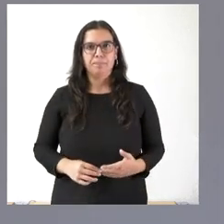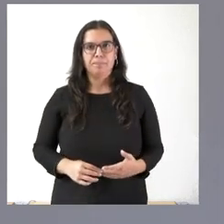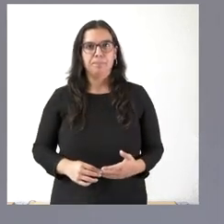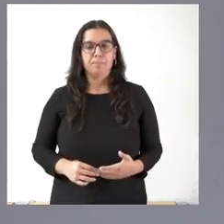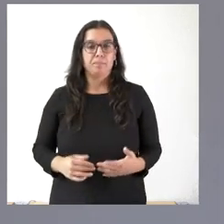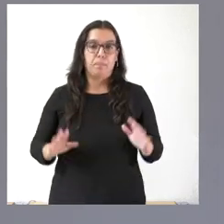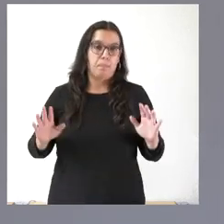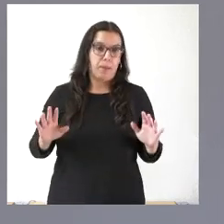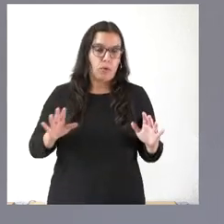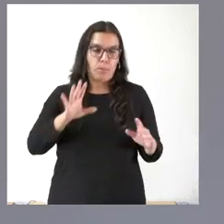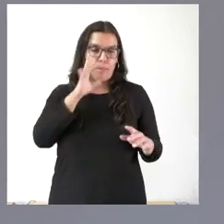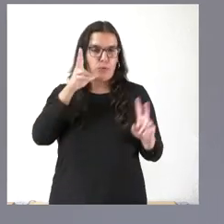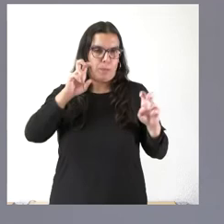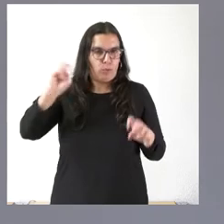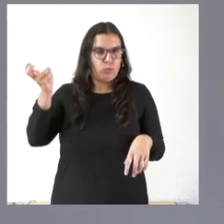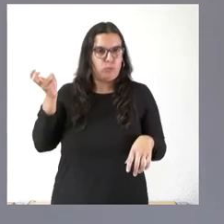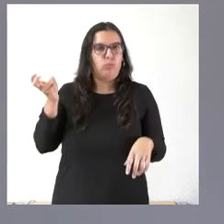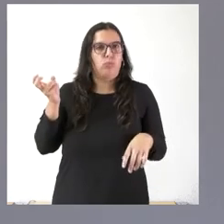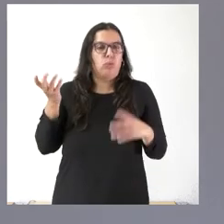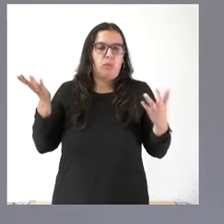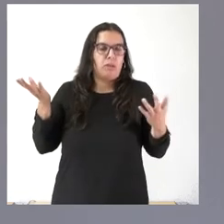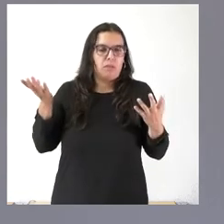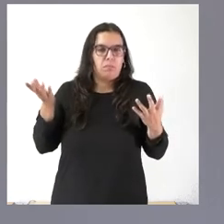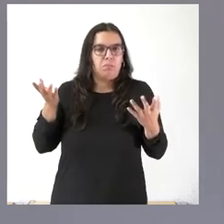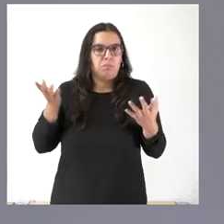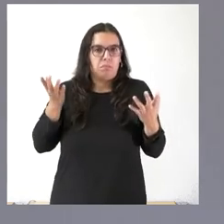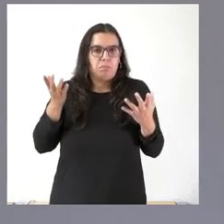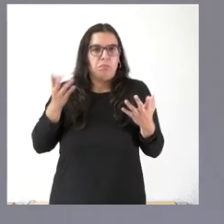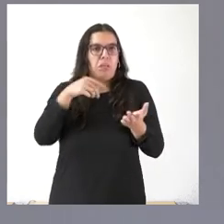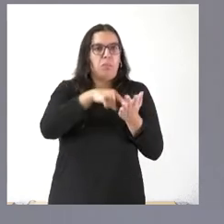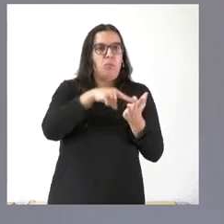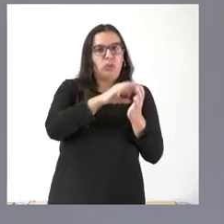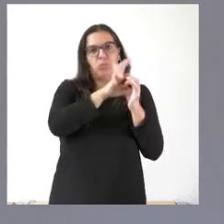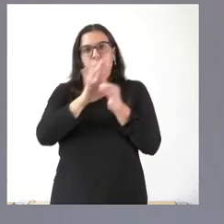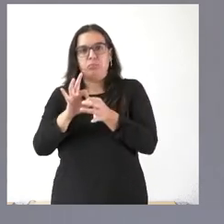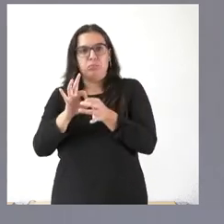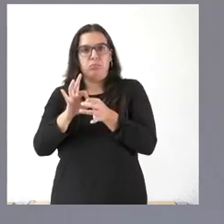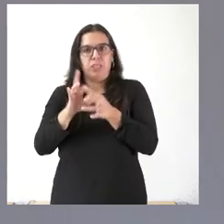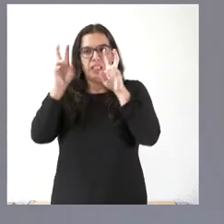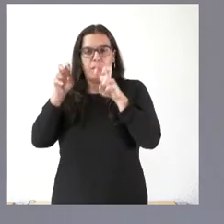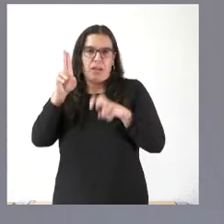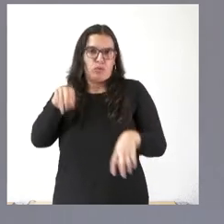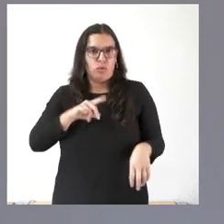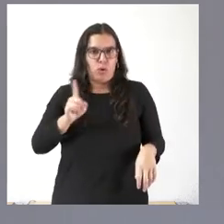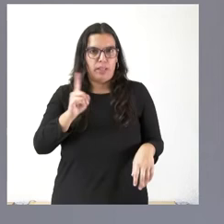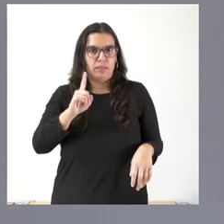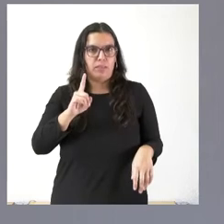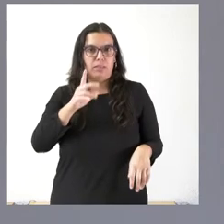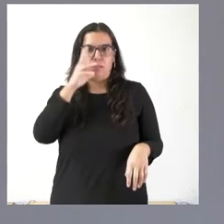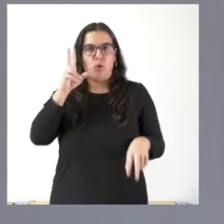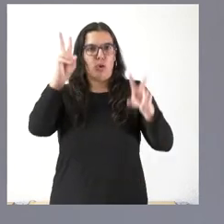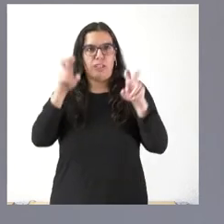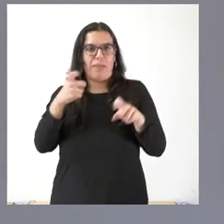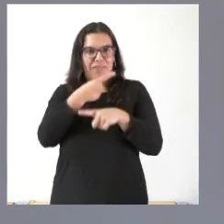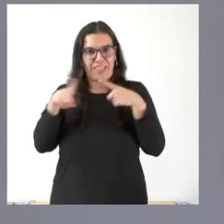Pero por distintas cuestiones. Y, por tanto, no asociaría un impuesto a esa cuestión porque son hechos imponibles